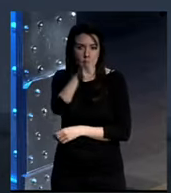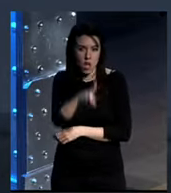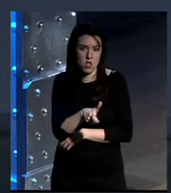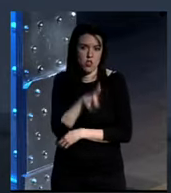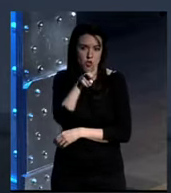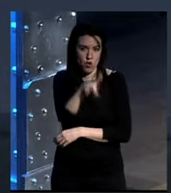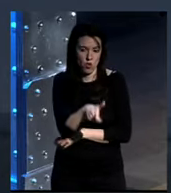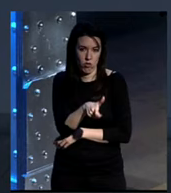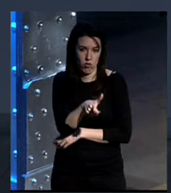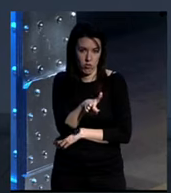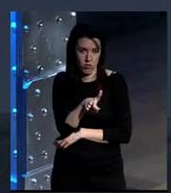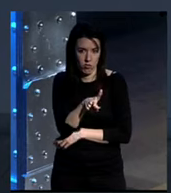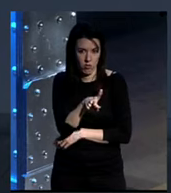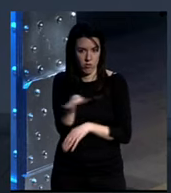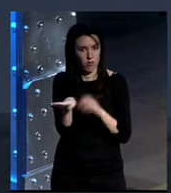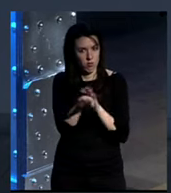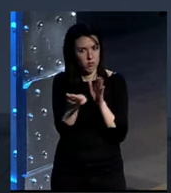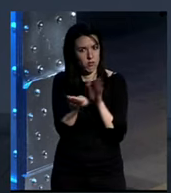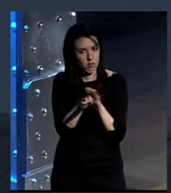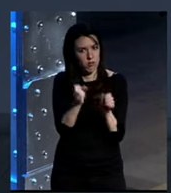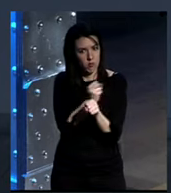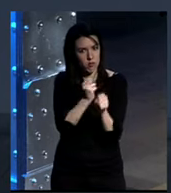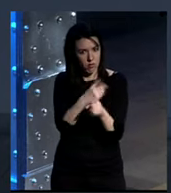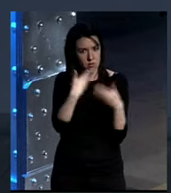estilo en servicio.